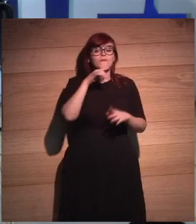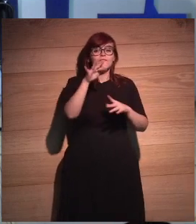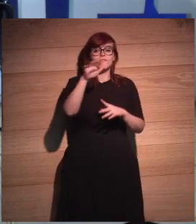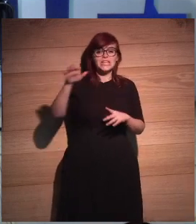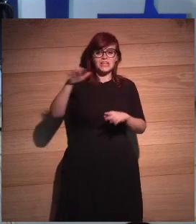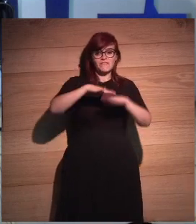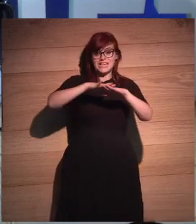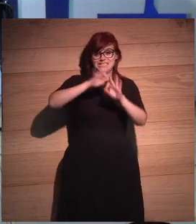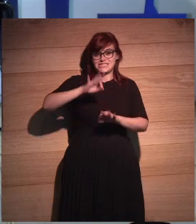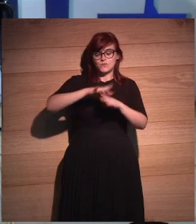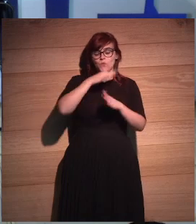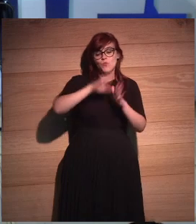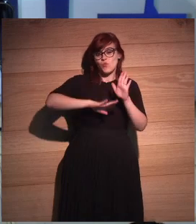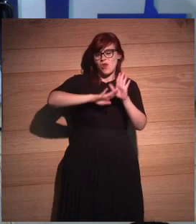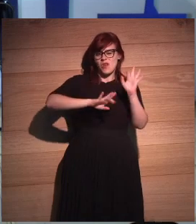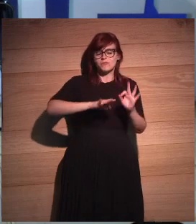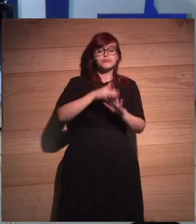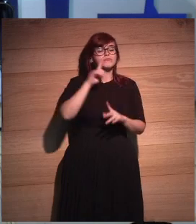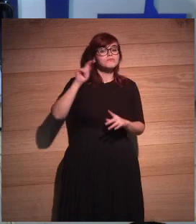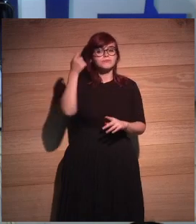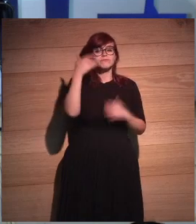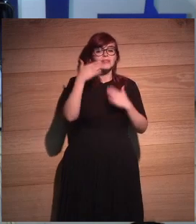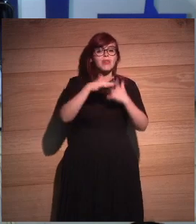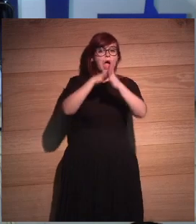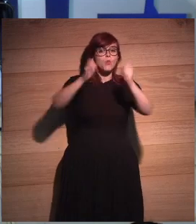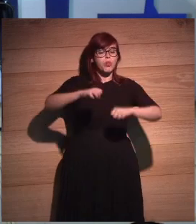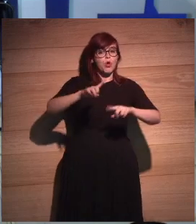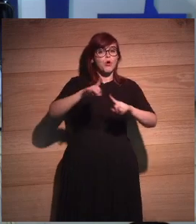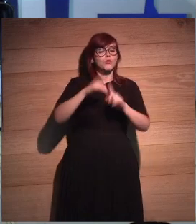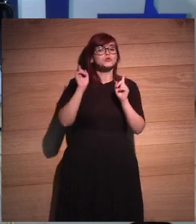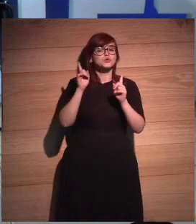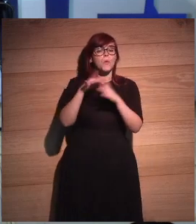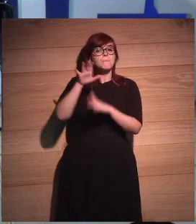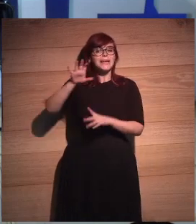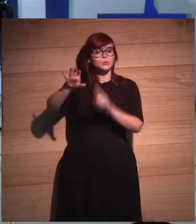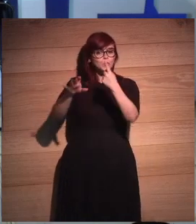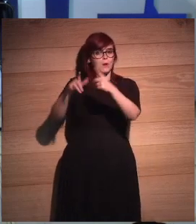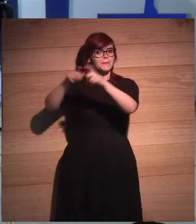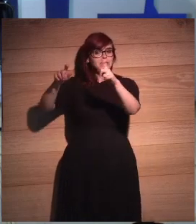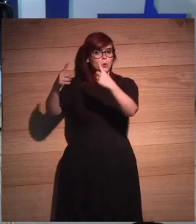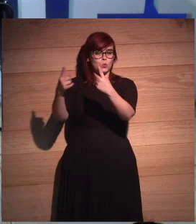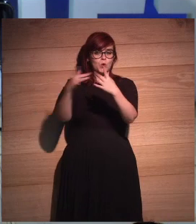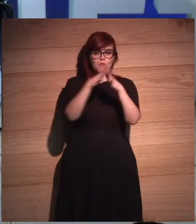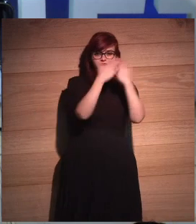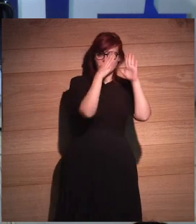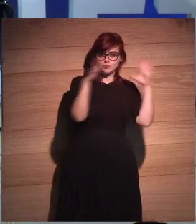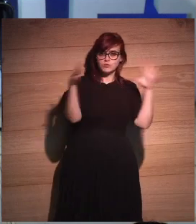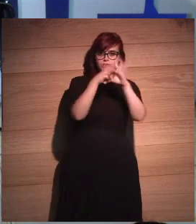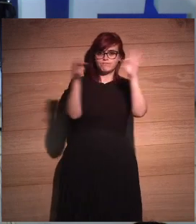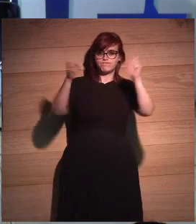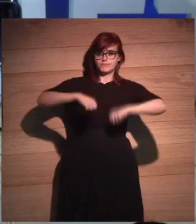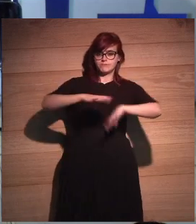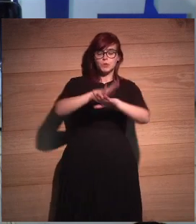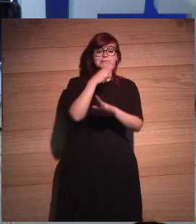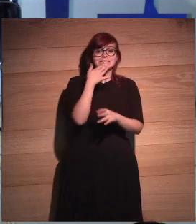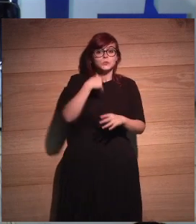Basics, además Free Basics se consigue solo con un acuerdo con un único operador en un único país. Entonces, si tú no tienes ese